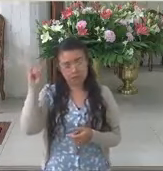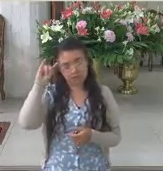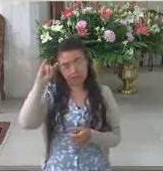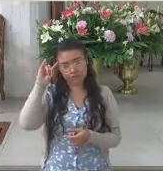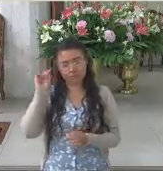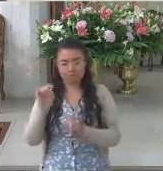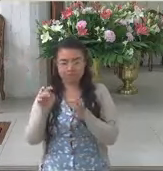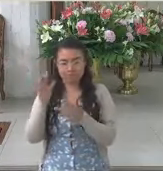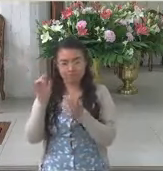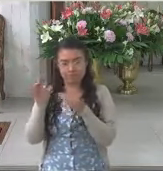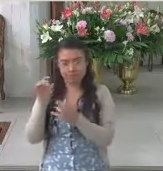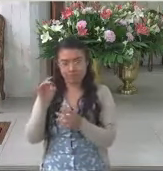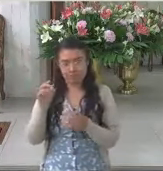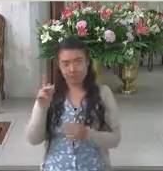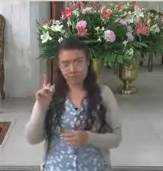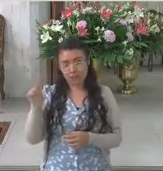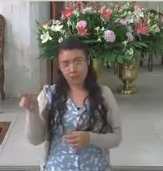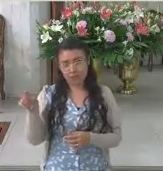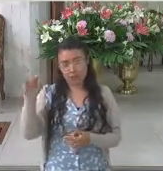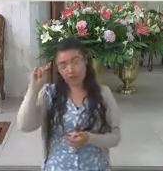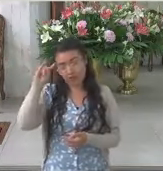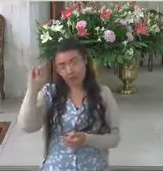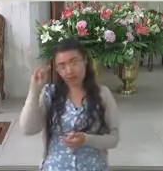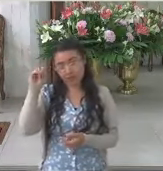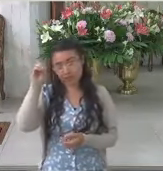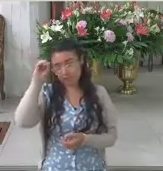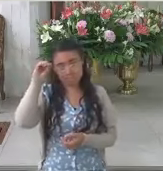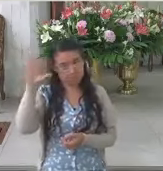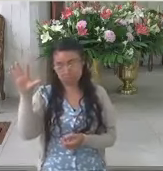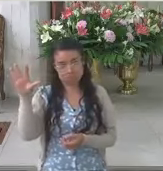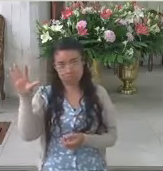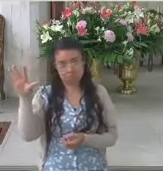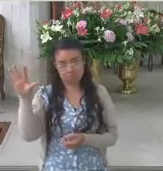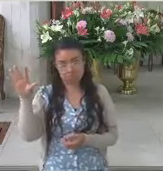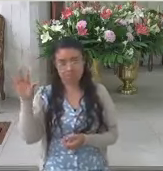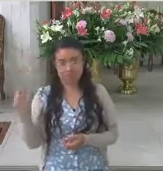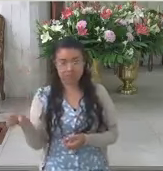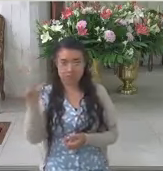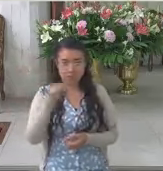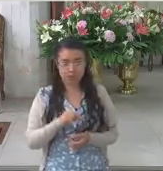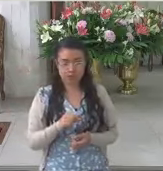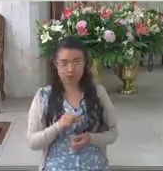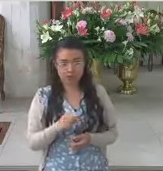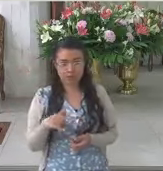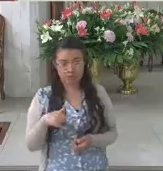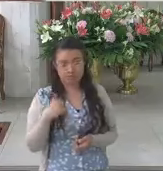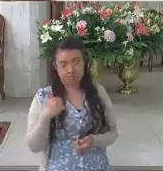le olvidó Y al poco tiempo los